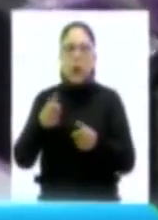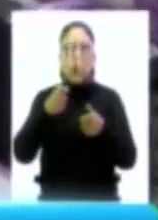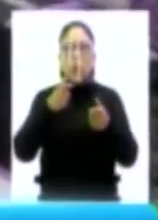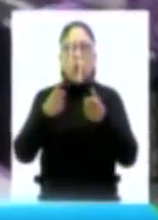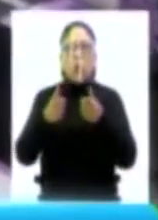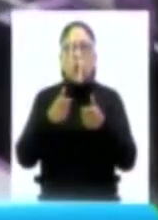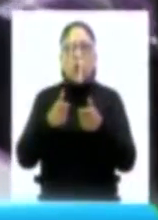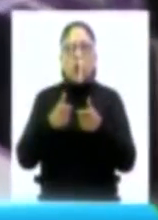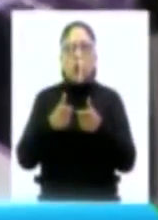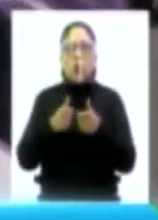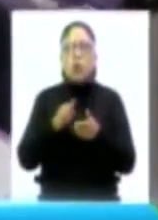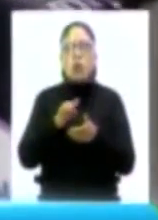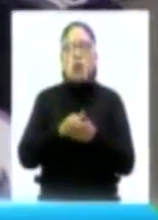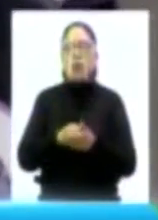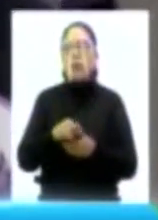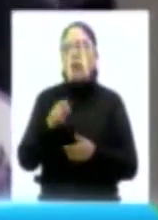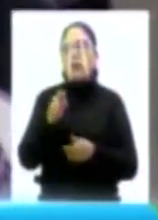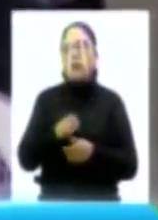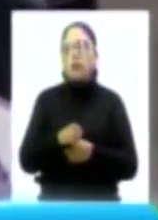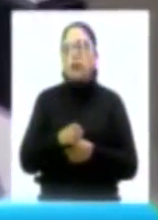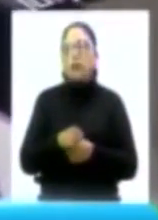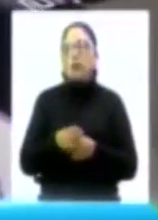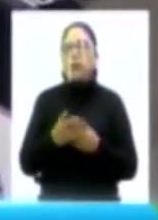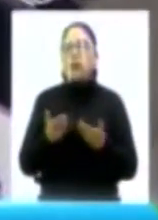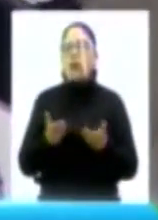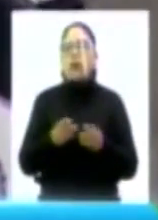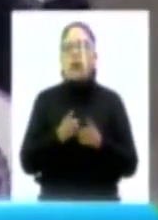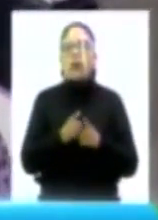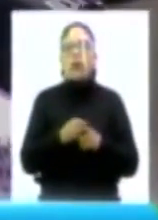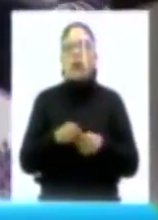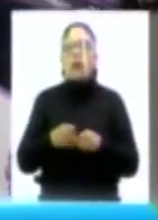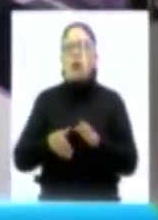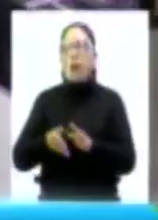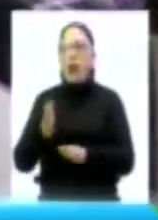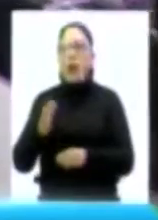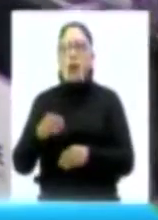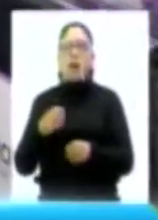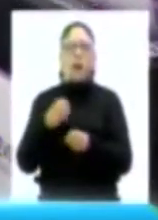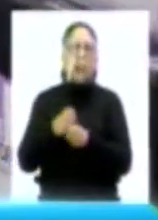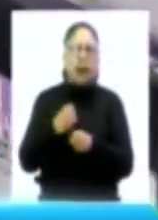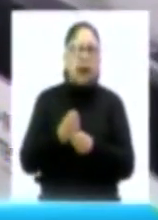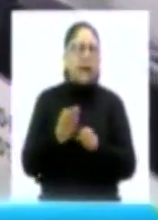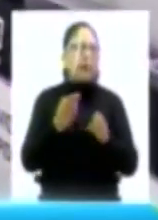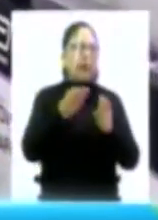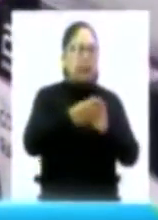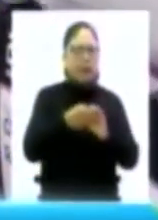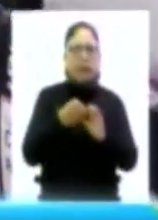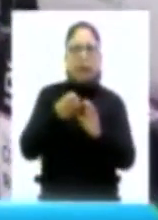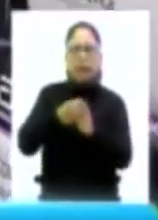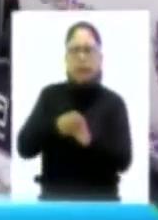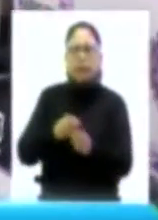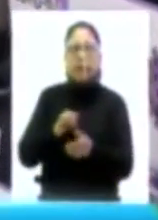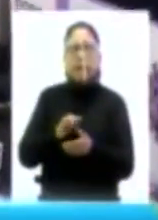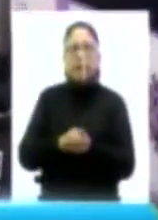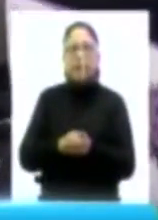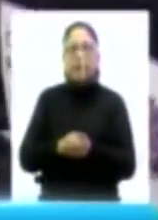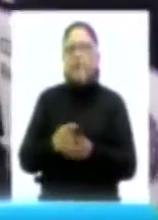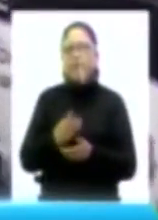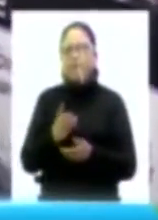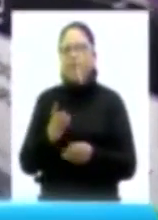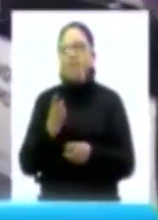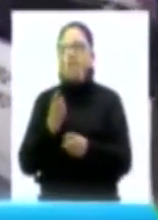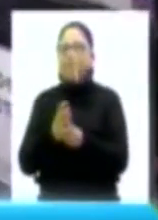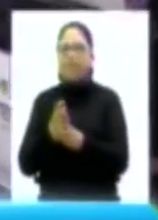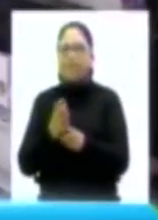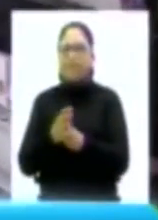siendo positivos para poder retornar muchas veces a las fuentes laborales. Y eso ha sido algo que ha ido mermando la situación